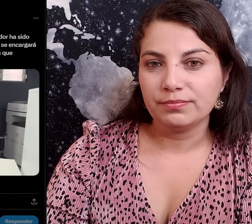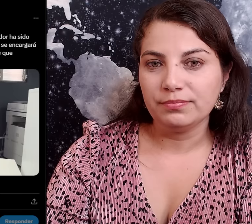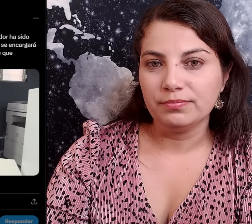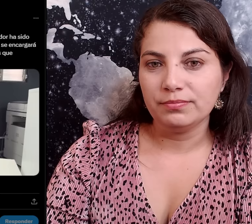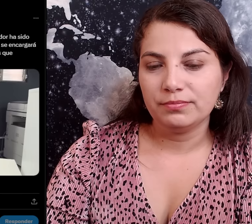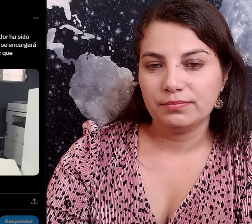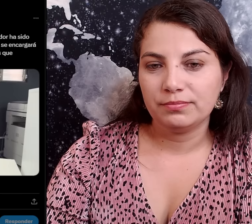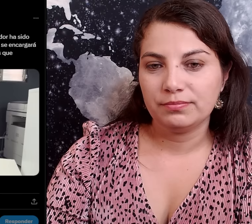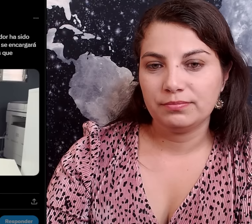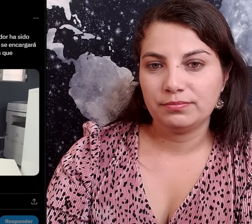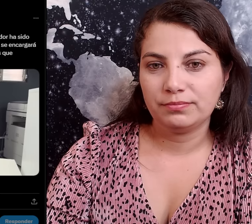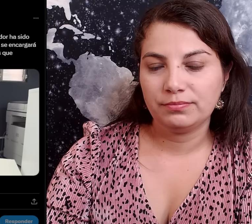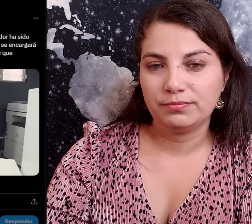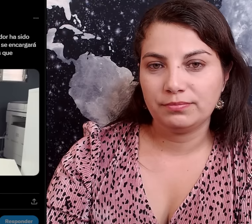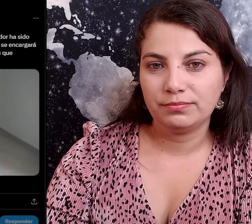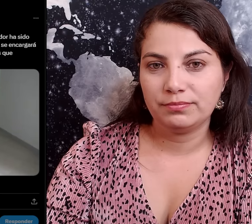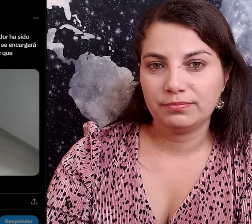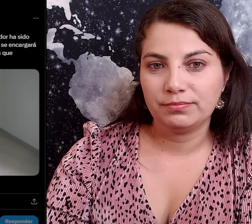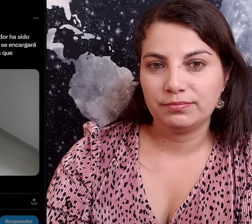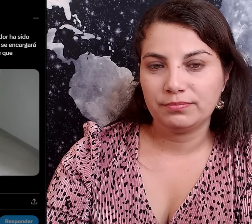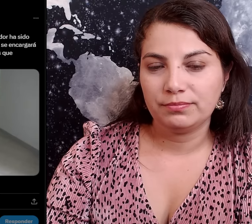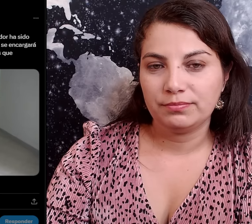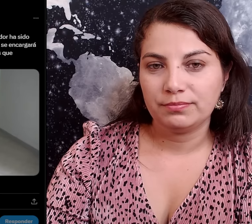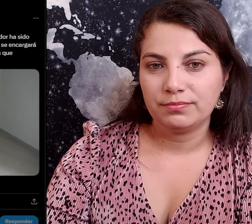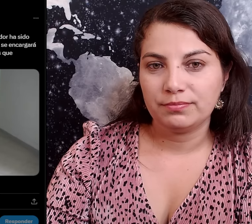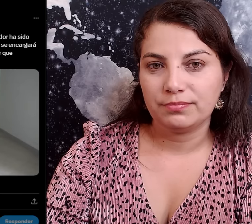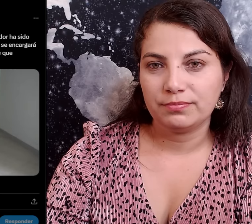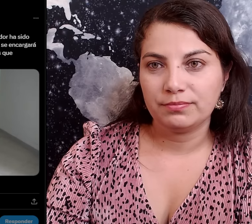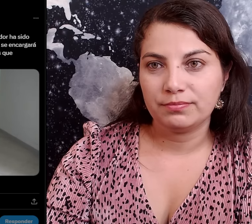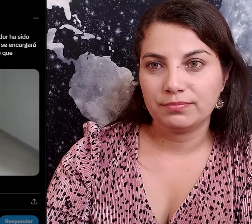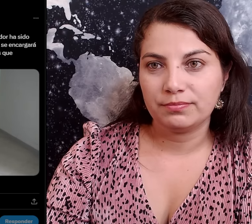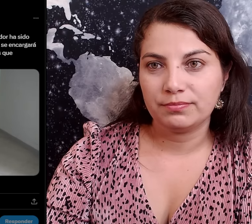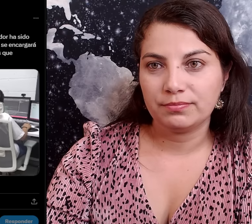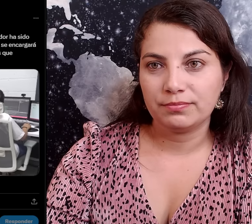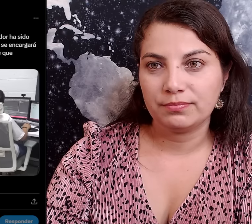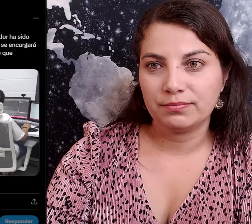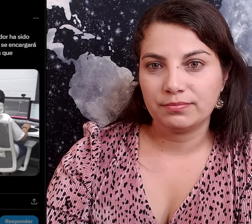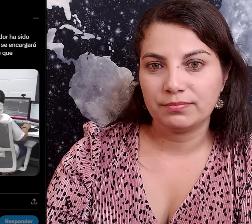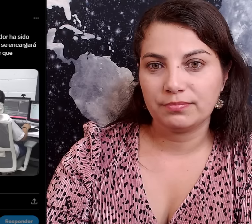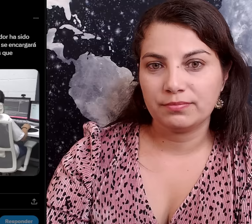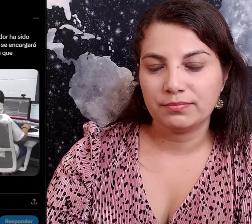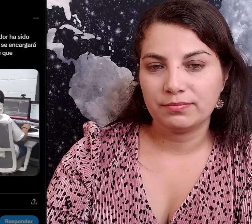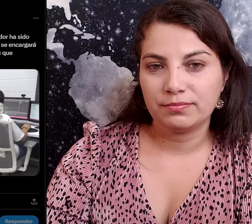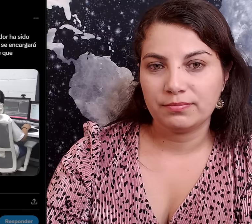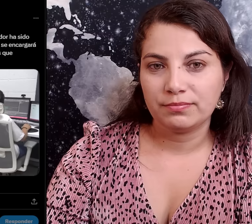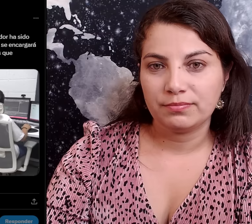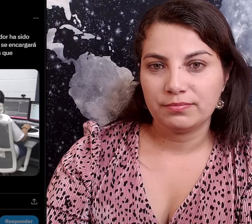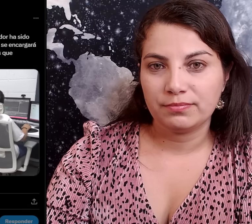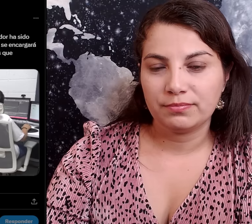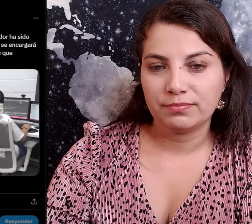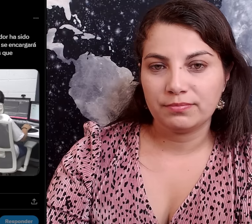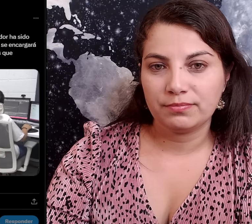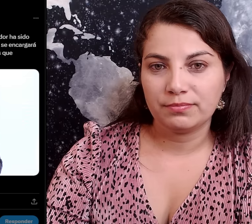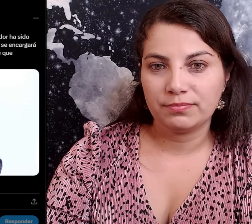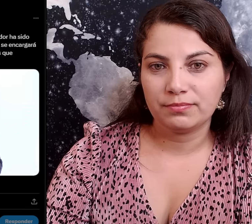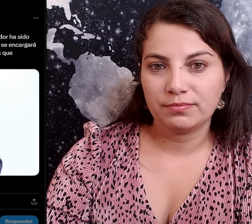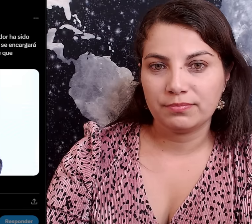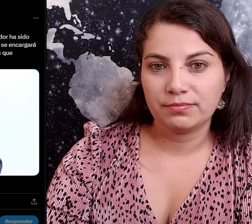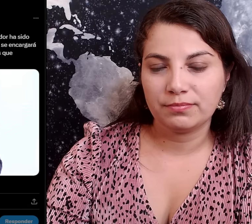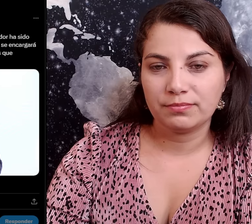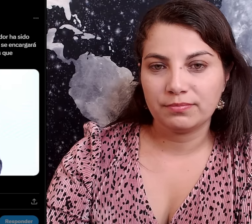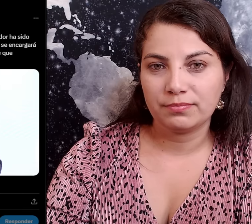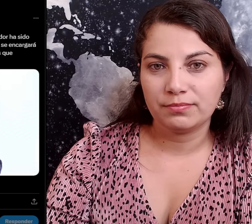niñas y adolescentes que anhelan el amor y la protección de una familia que por derecho les corresponde.